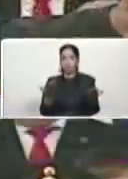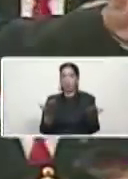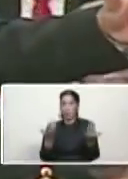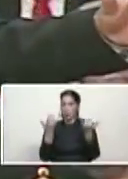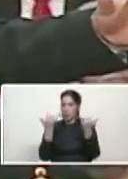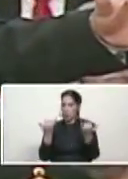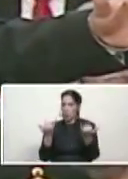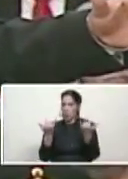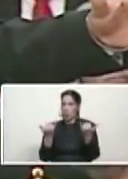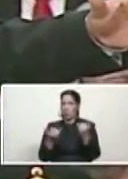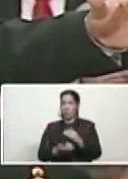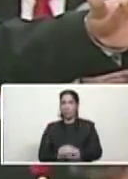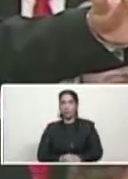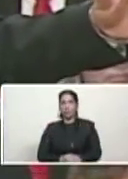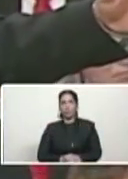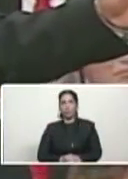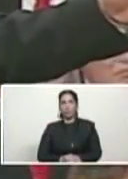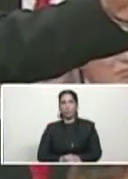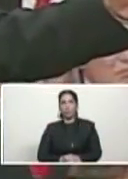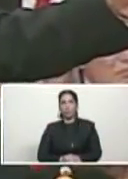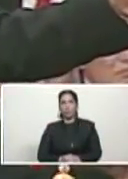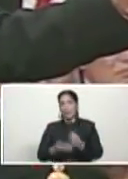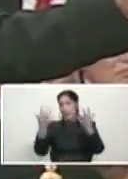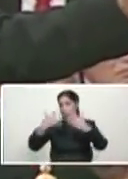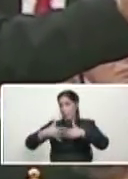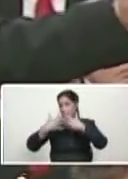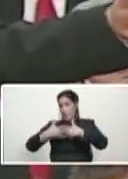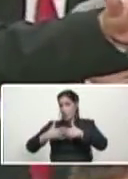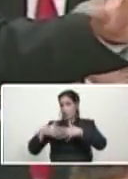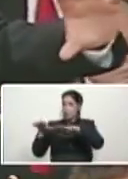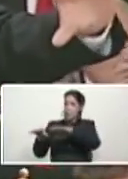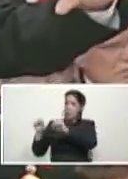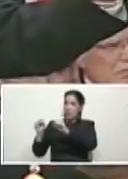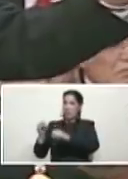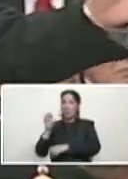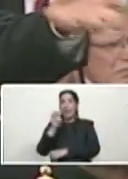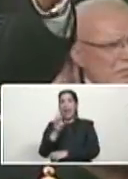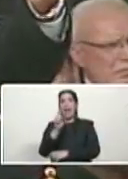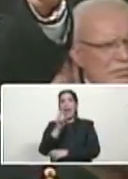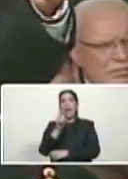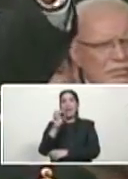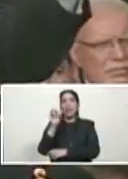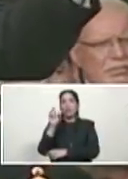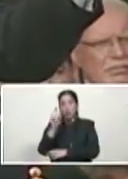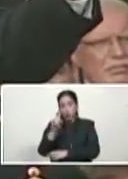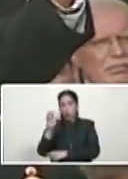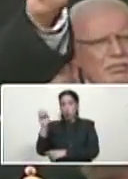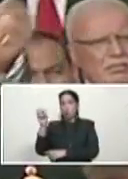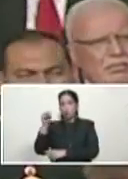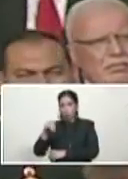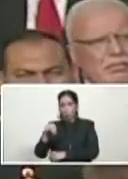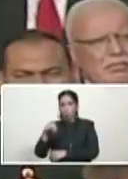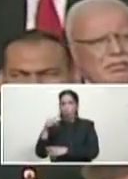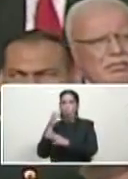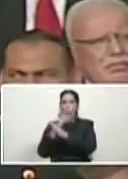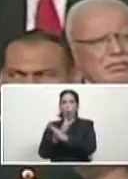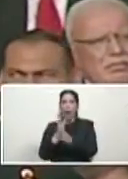Recientemente, la empresa imperialista ExxonMobil, en una jugada geopolítica de